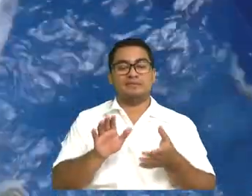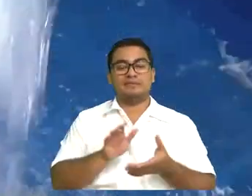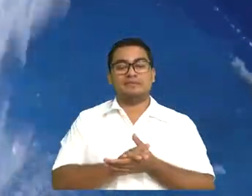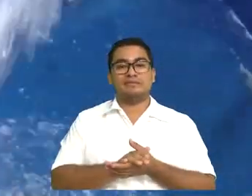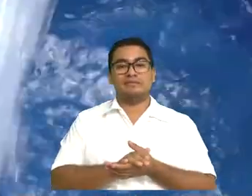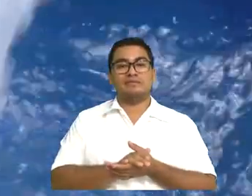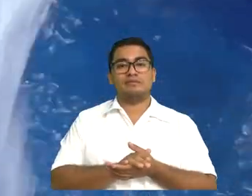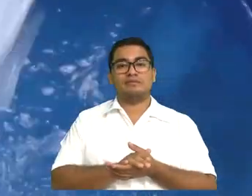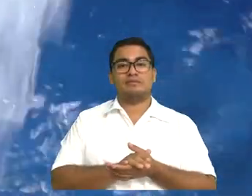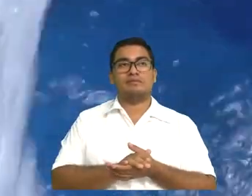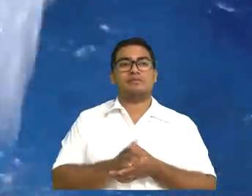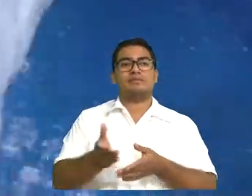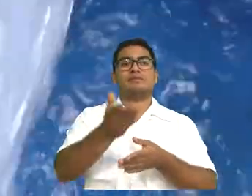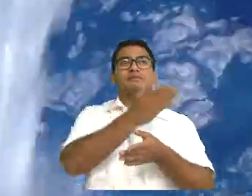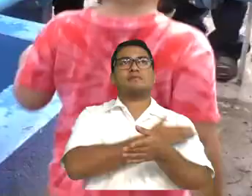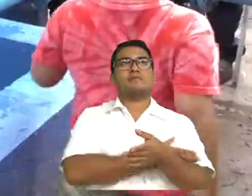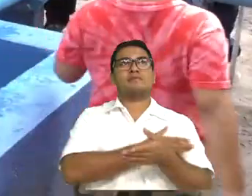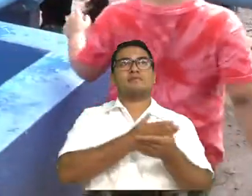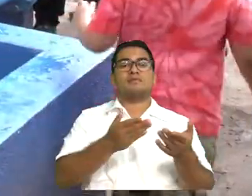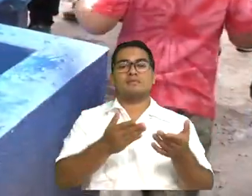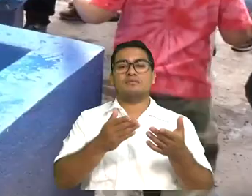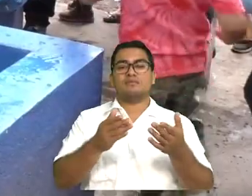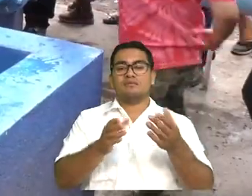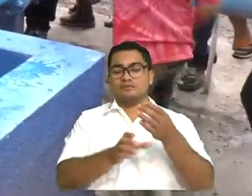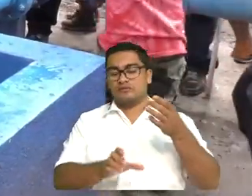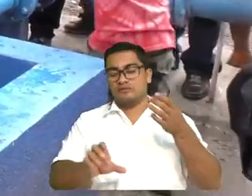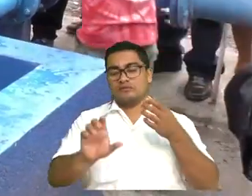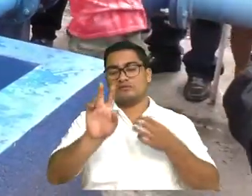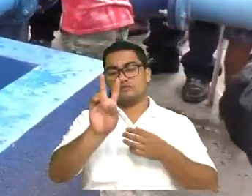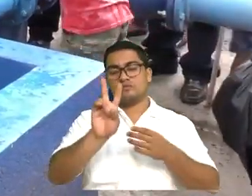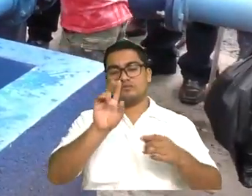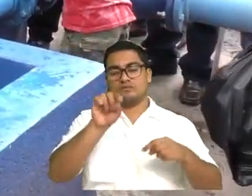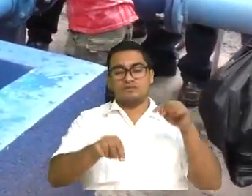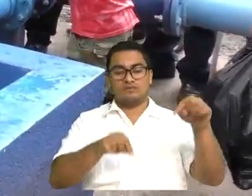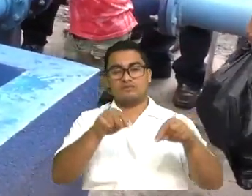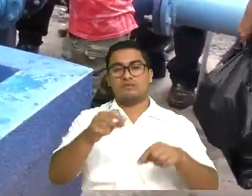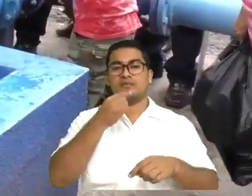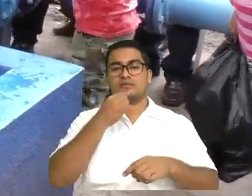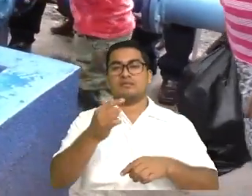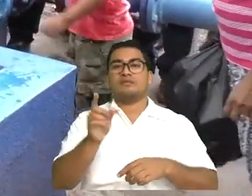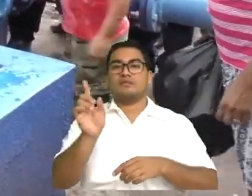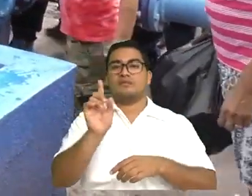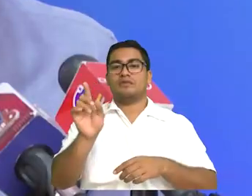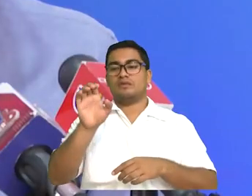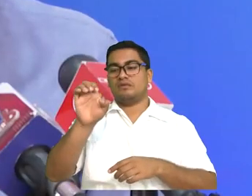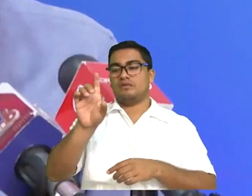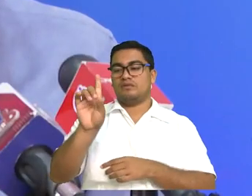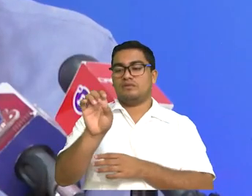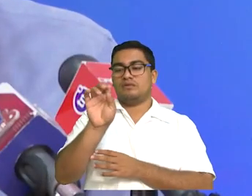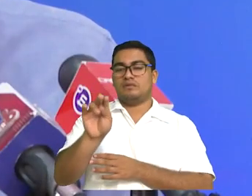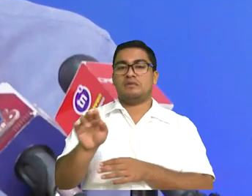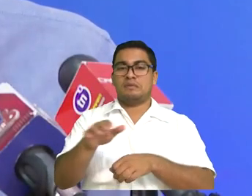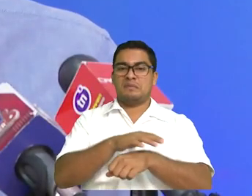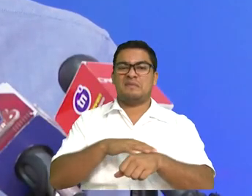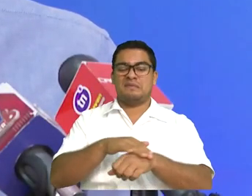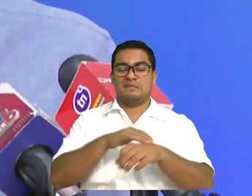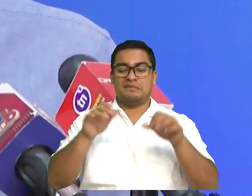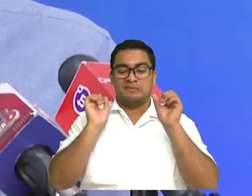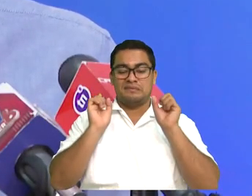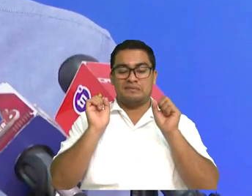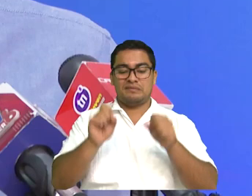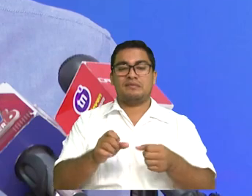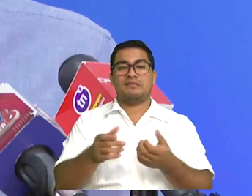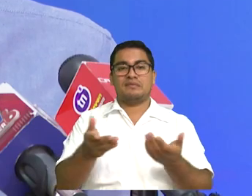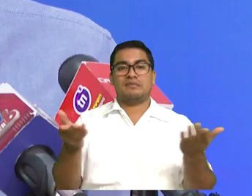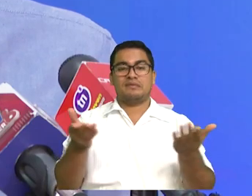incorporar un pozo también, hemos interconectado con una tubería de casi 2 kilómetros el pozo que está ubicado en el Edén, lo cual nos ha permitido poder paliar un poco la